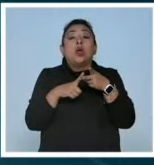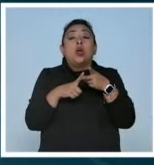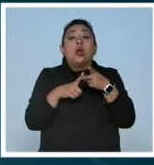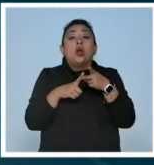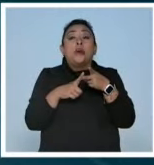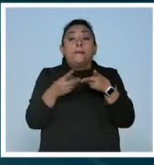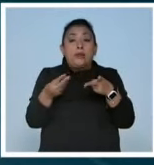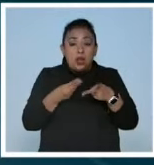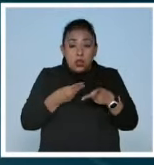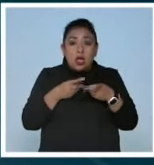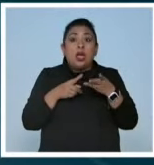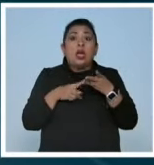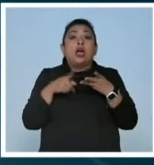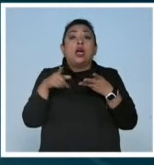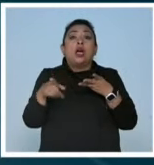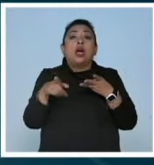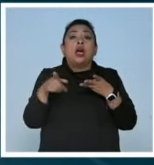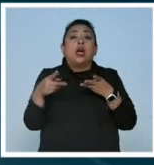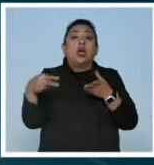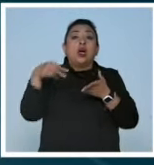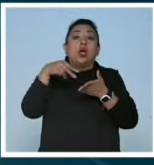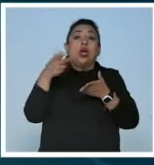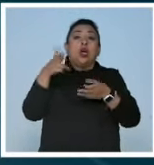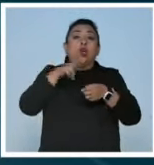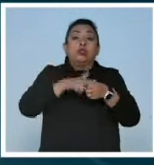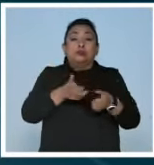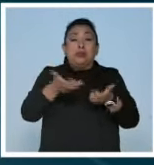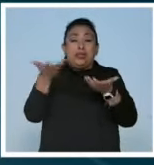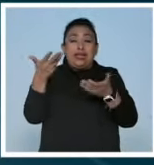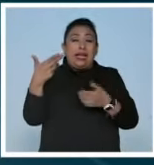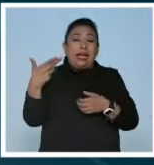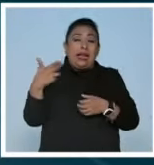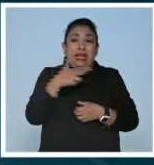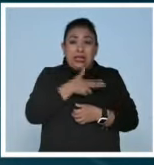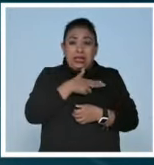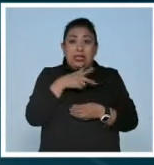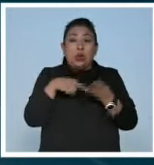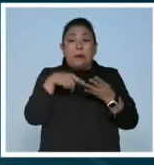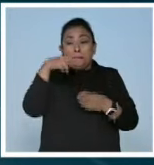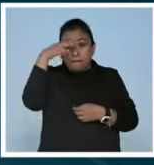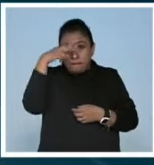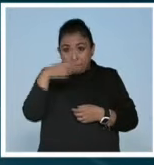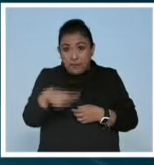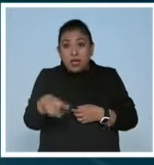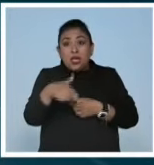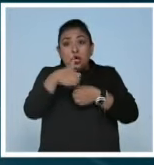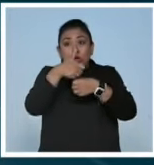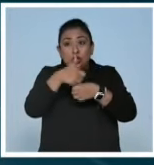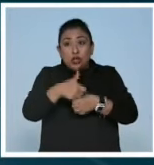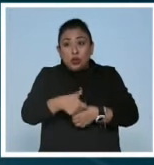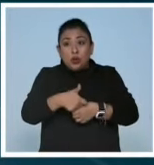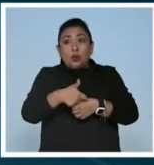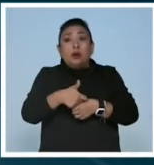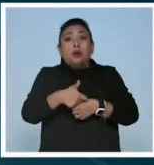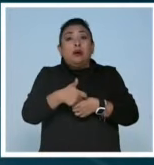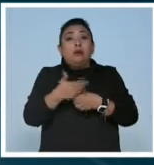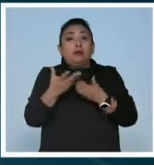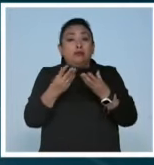que Salman Rushdie estuviera en el hospital muy mal herido y que México estuviera sufriendo una